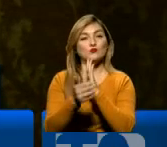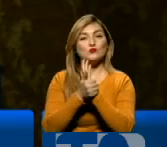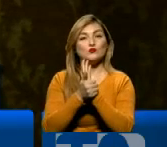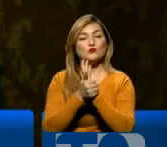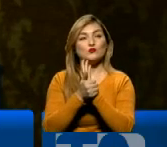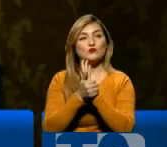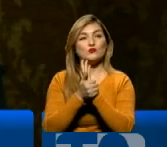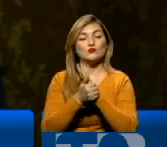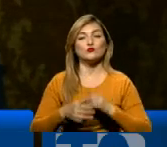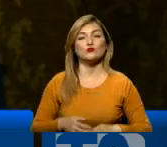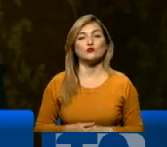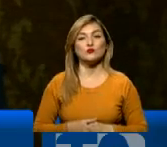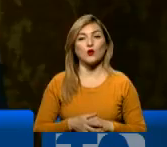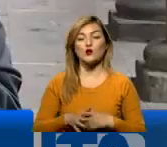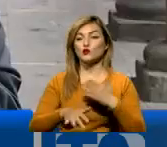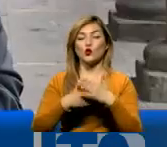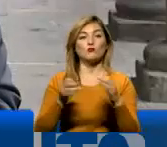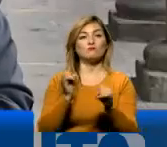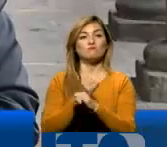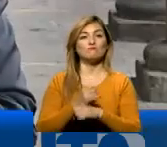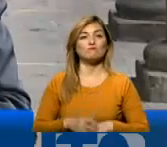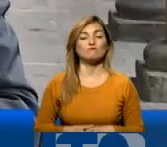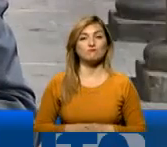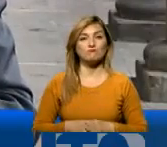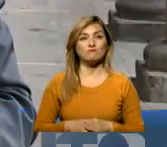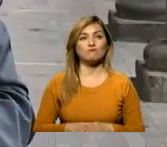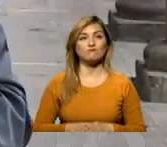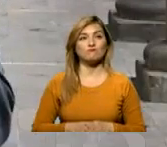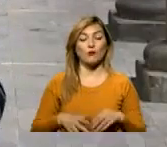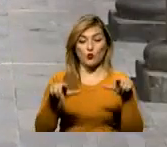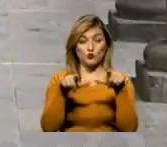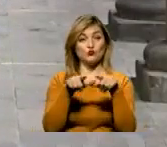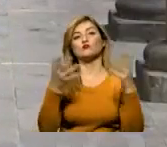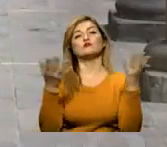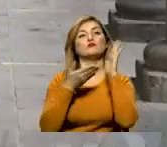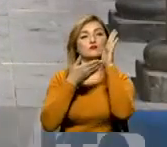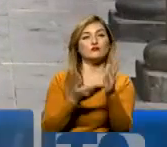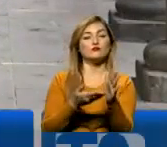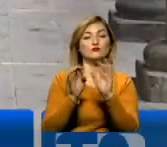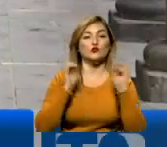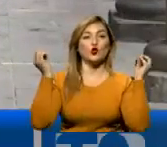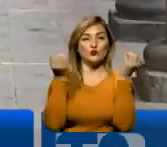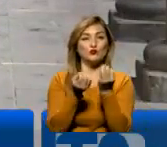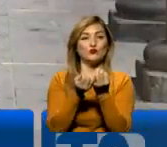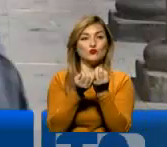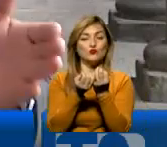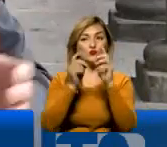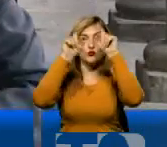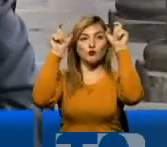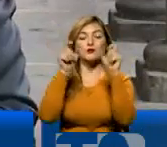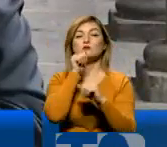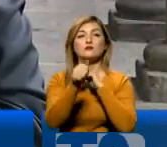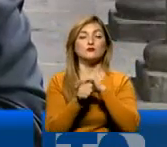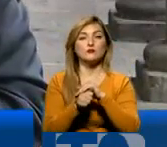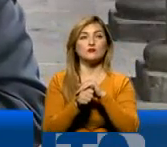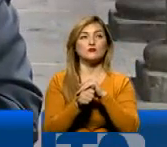para el personal en todas las instituciones. Al final, una certificación como esta supone, por ejemplo, para las organizaciones o empresas